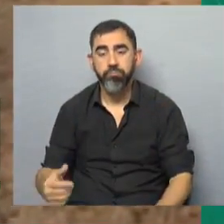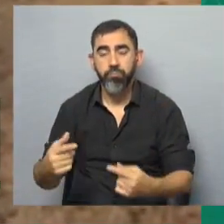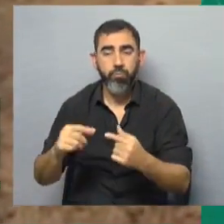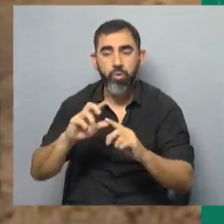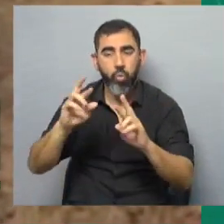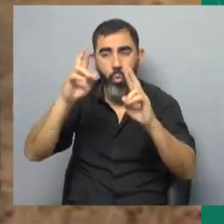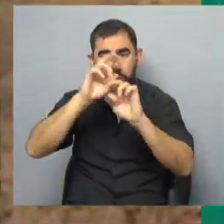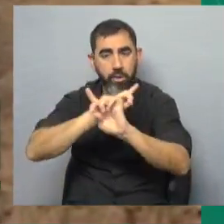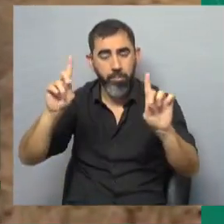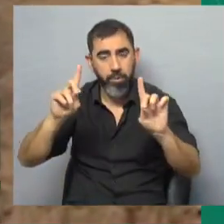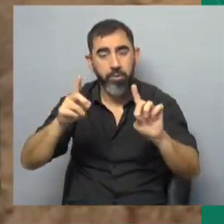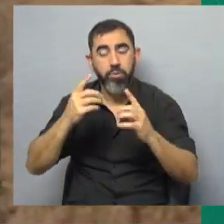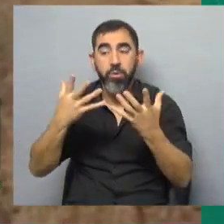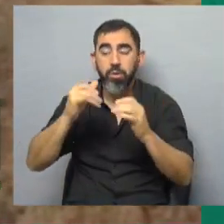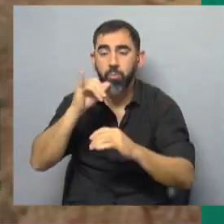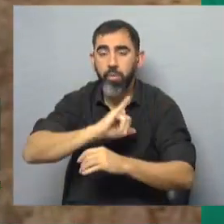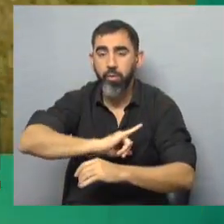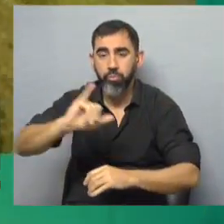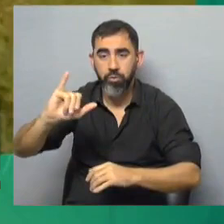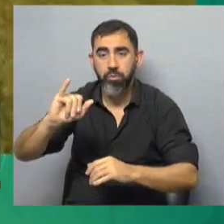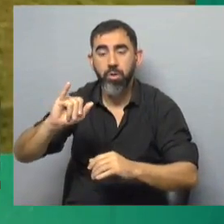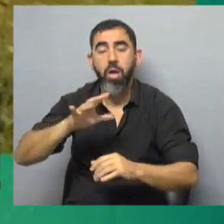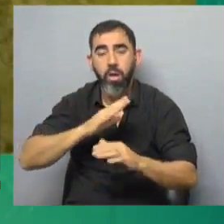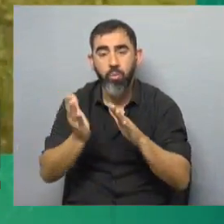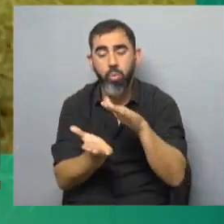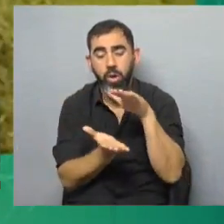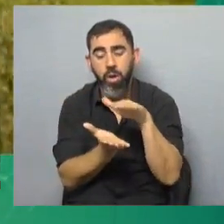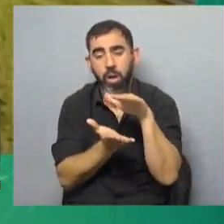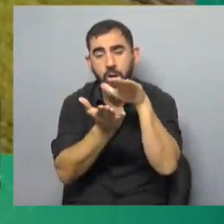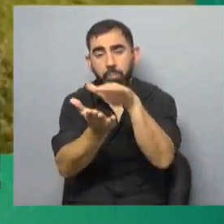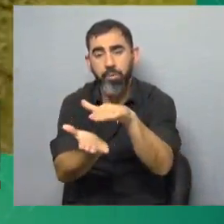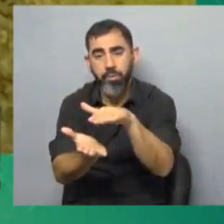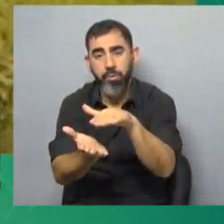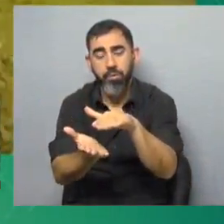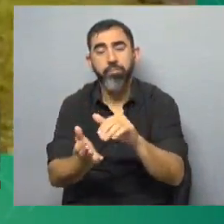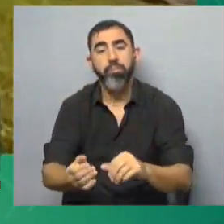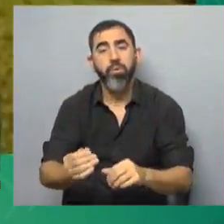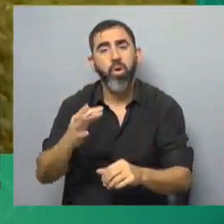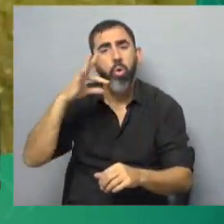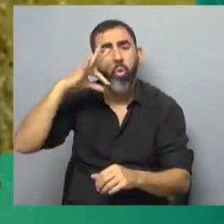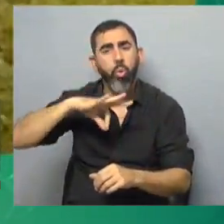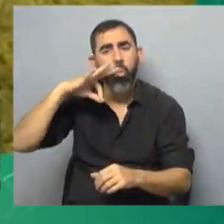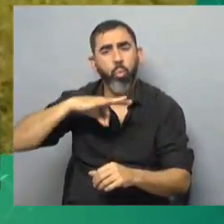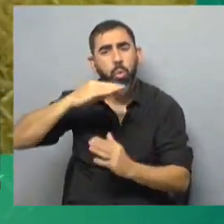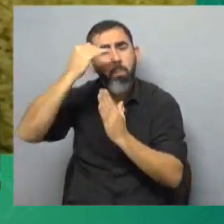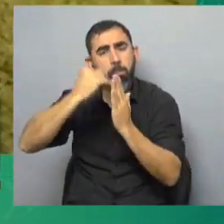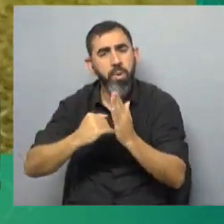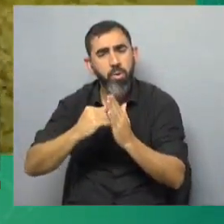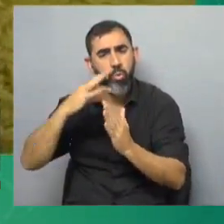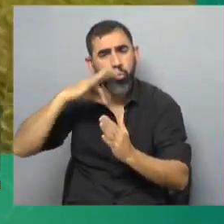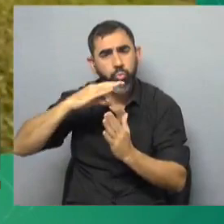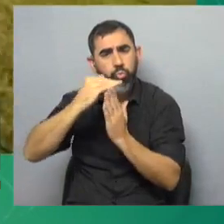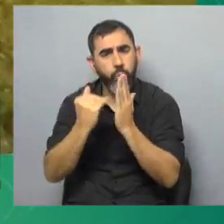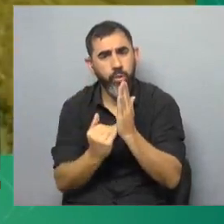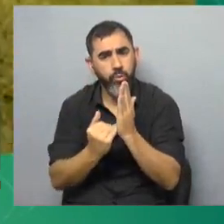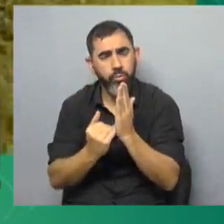bueno, y eso es lo que queremos denunciar. Vamos con una carpeta. ¿Cobran por menos por abajo del laudo o...?